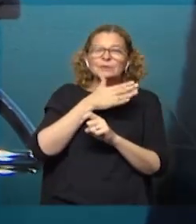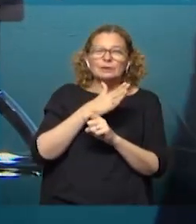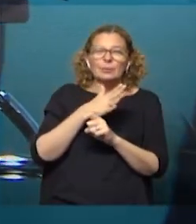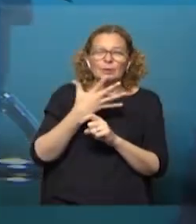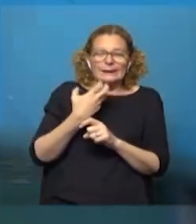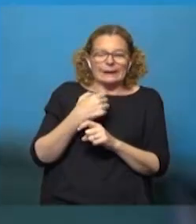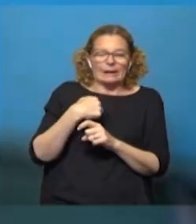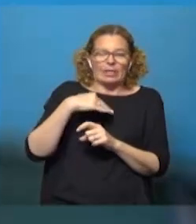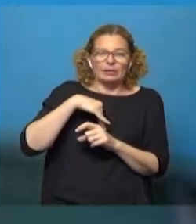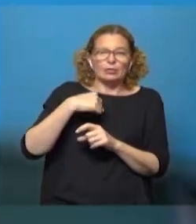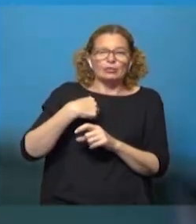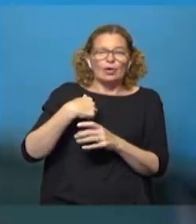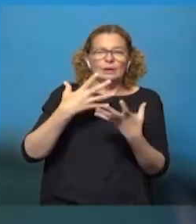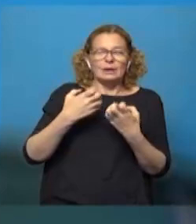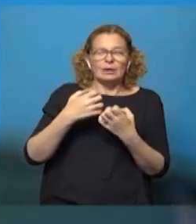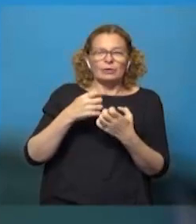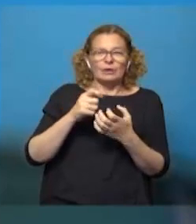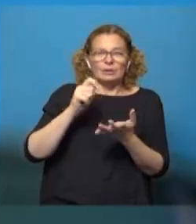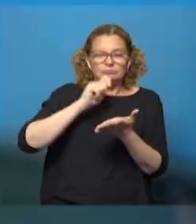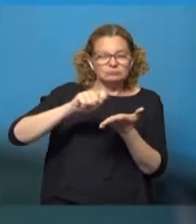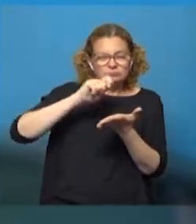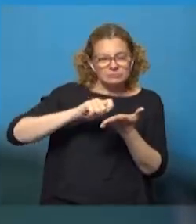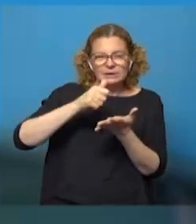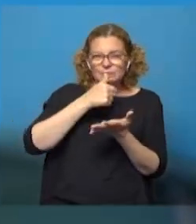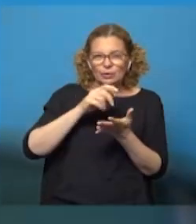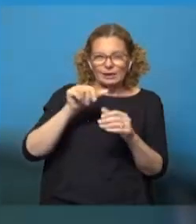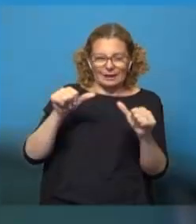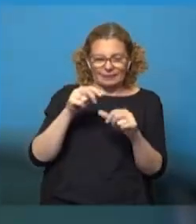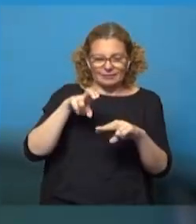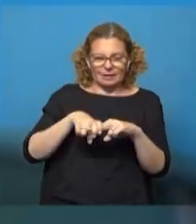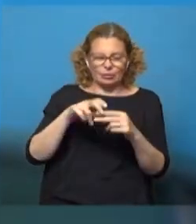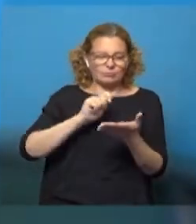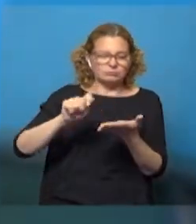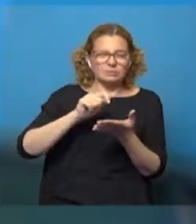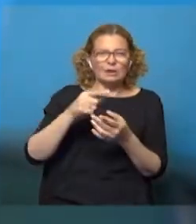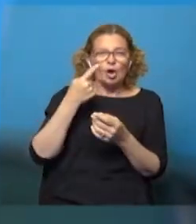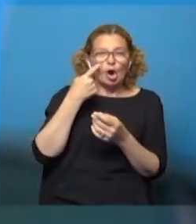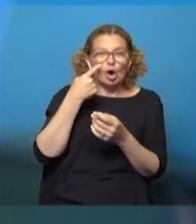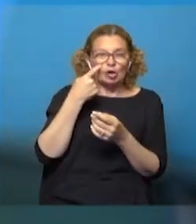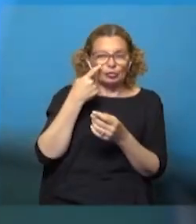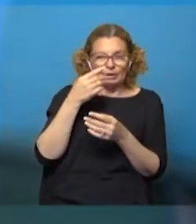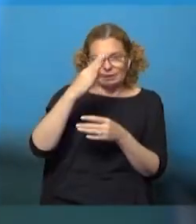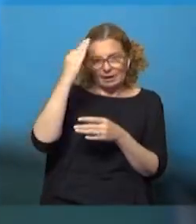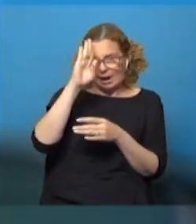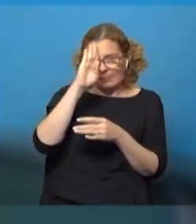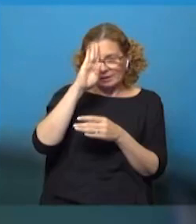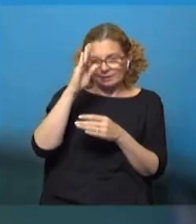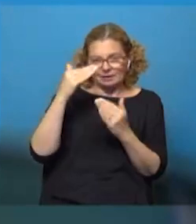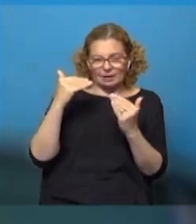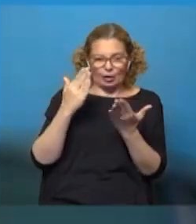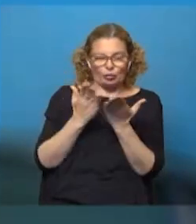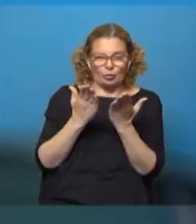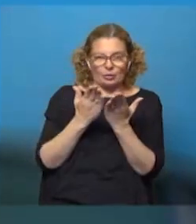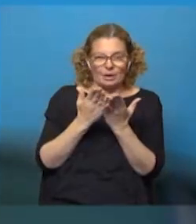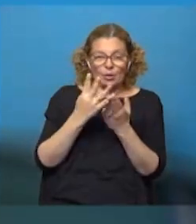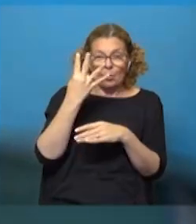voluntad no es que dice Bueno quiero hacer una horita bibliográfica te sentás así la haces Tenés que conocer tenés que tener una formación en mi caso